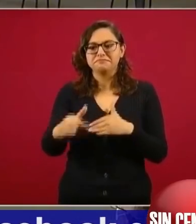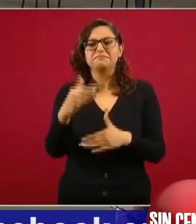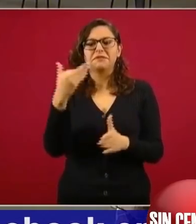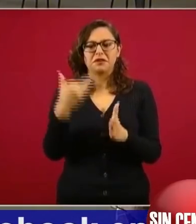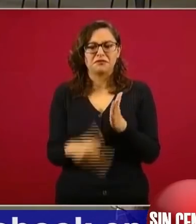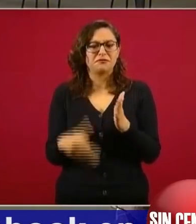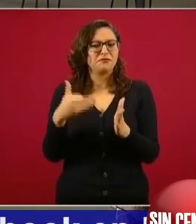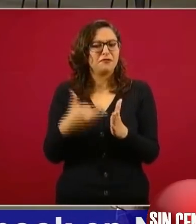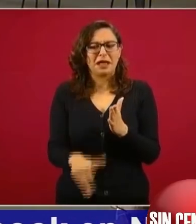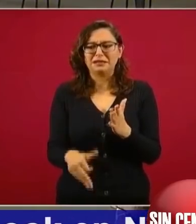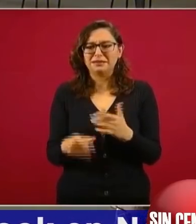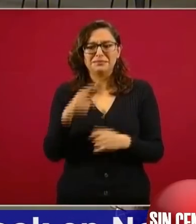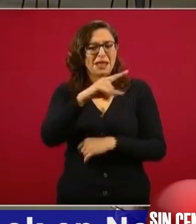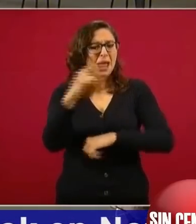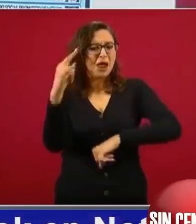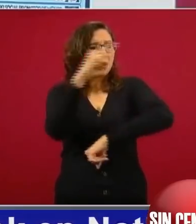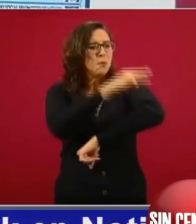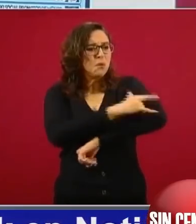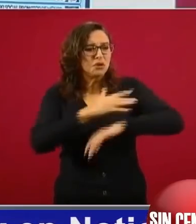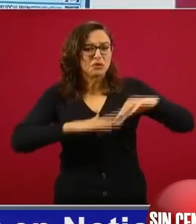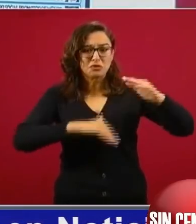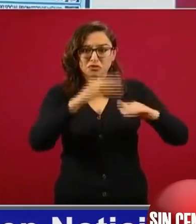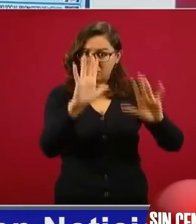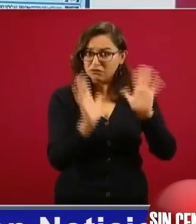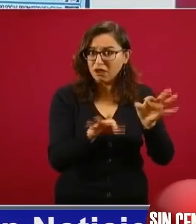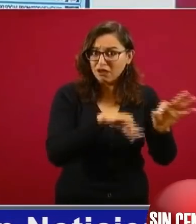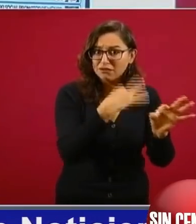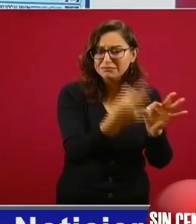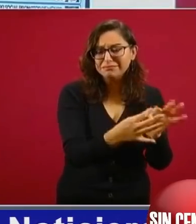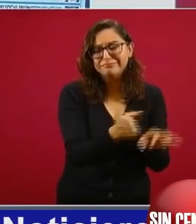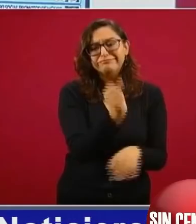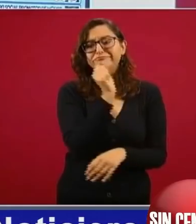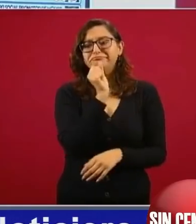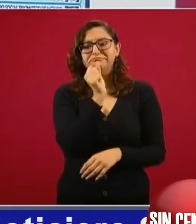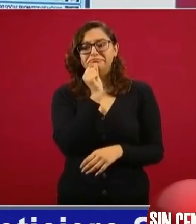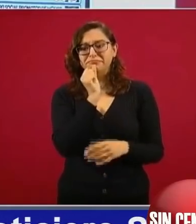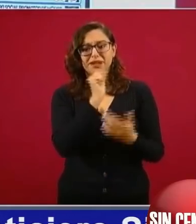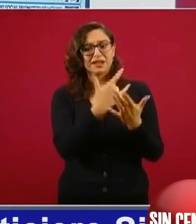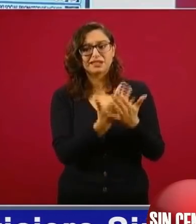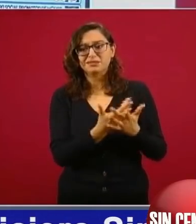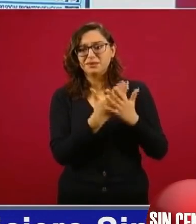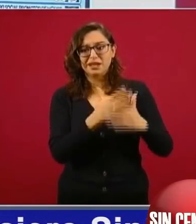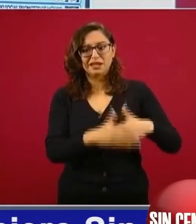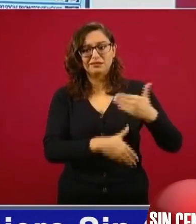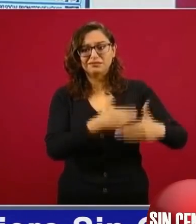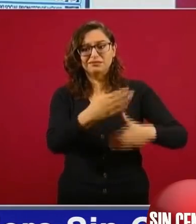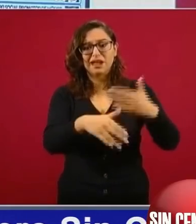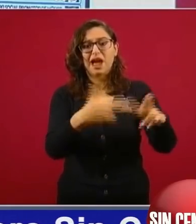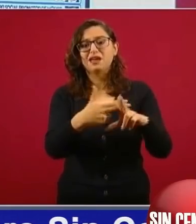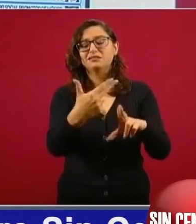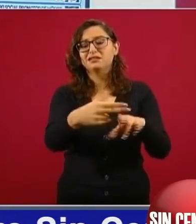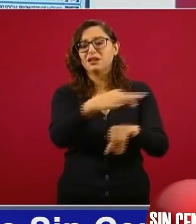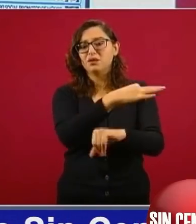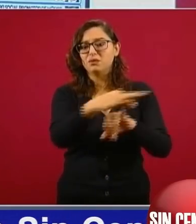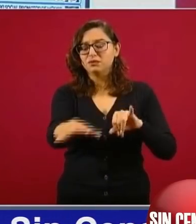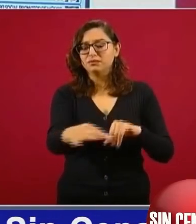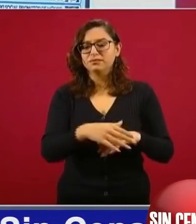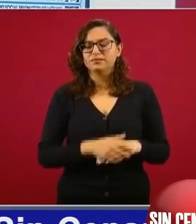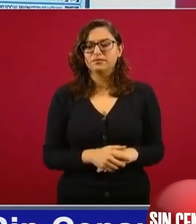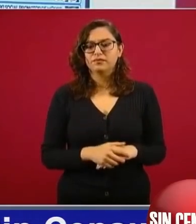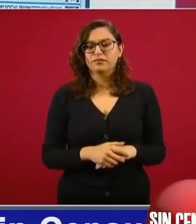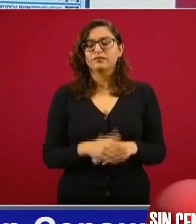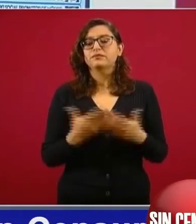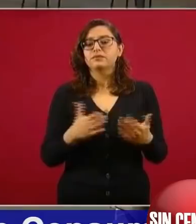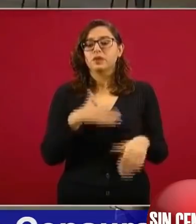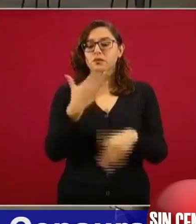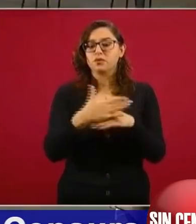muchos días para la terminación de la obra y naturalmente esa parte se deja para el espacio final. Para diciembre del año